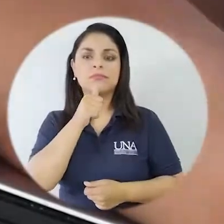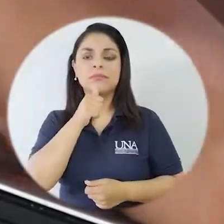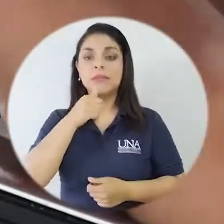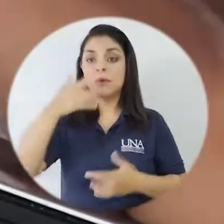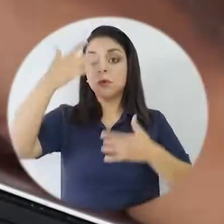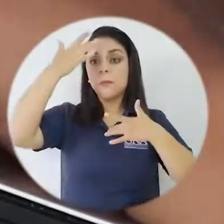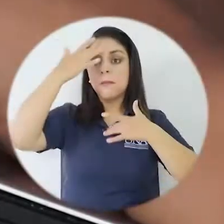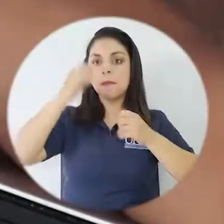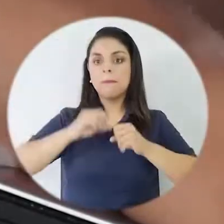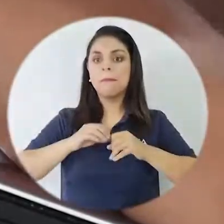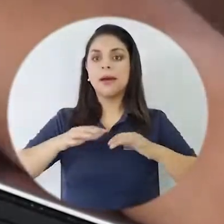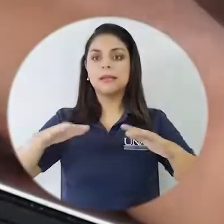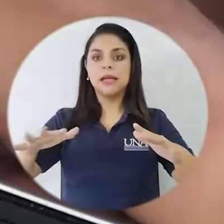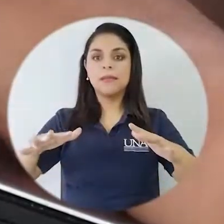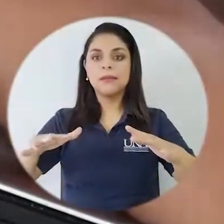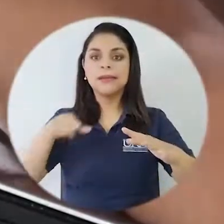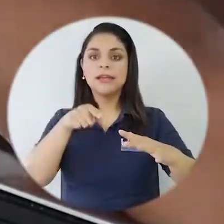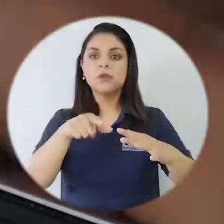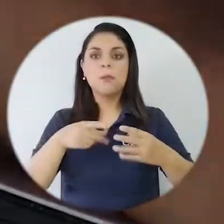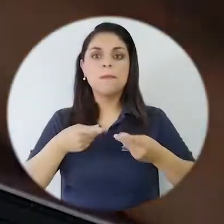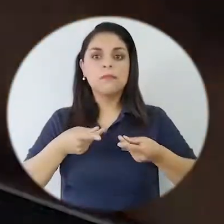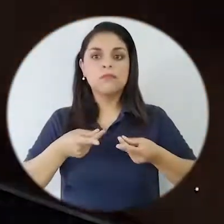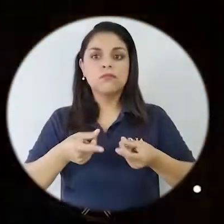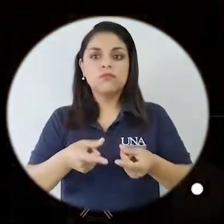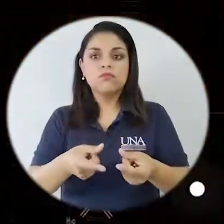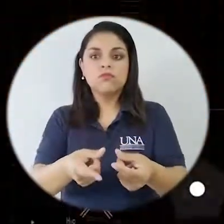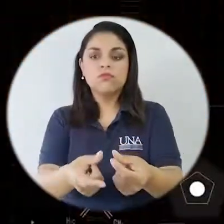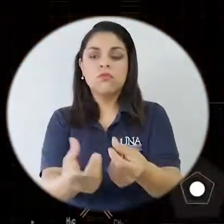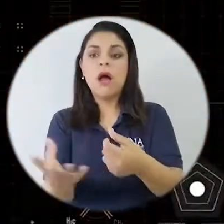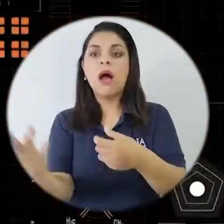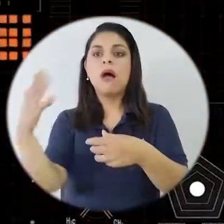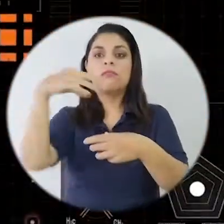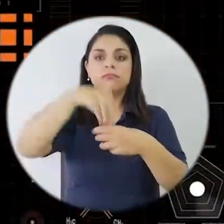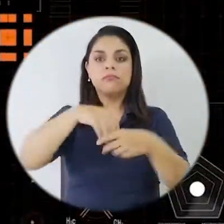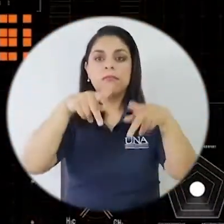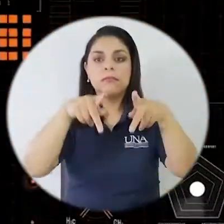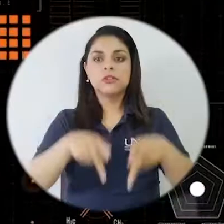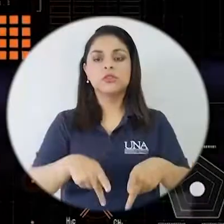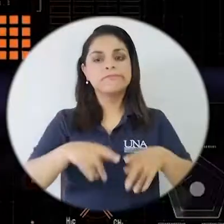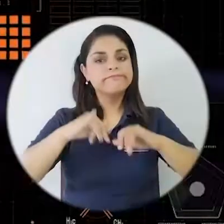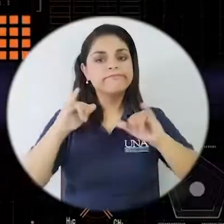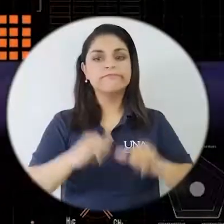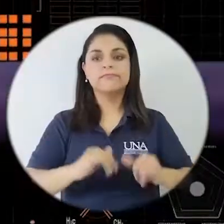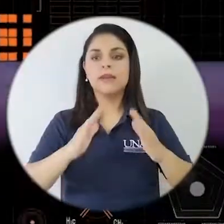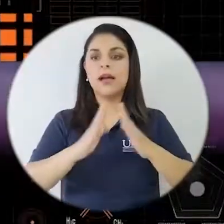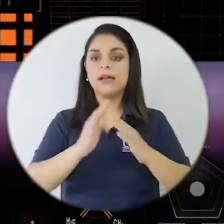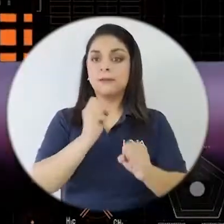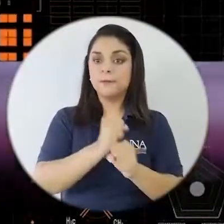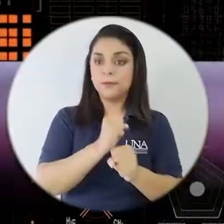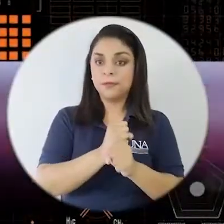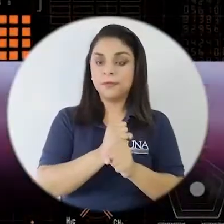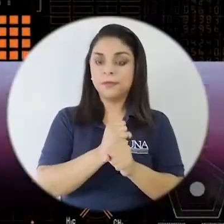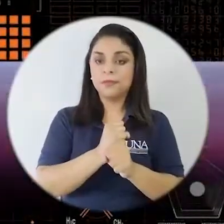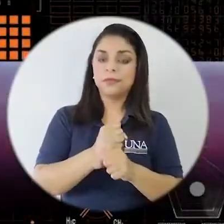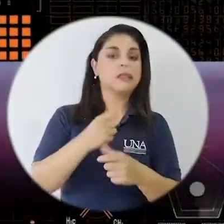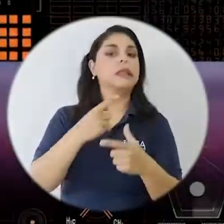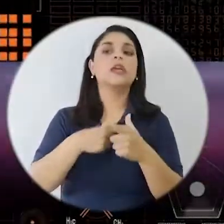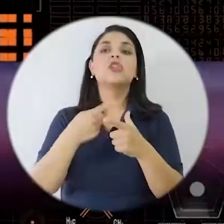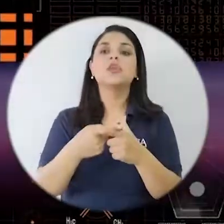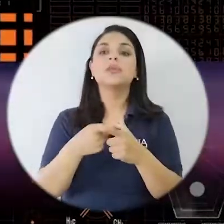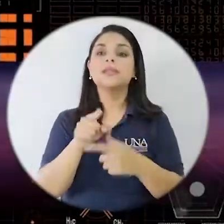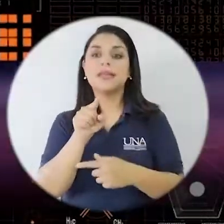ha acelerado la incorporación de las personas al teletrabajo y entonces esta triada